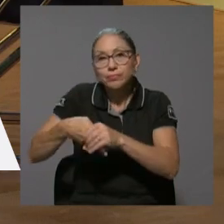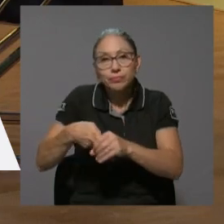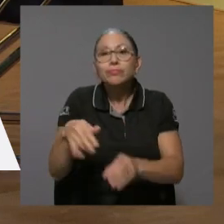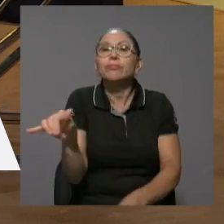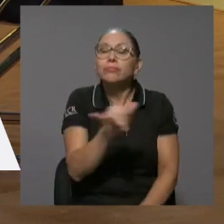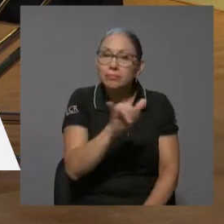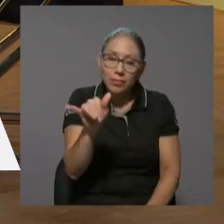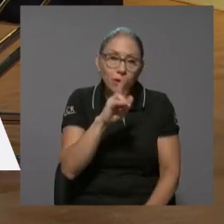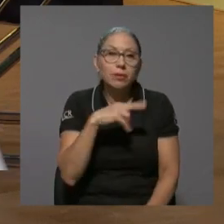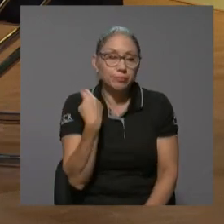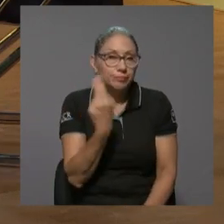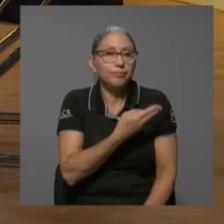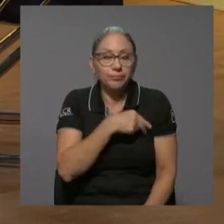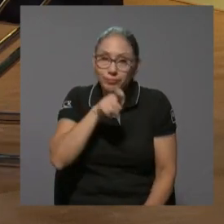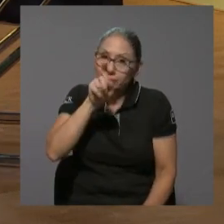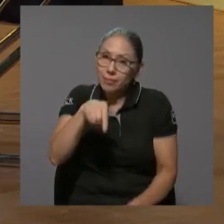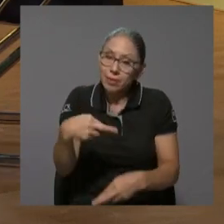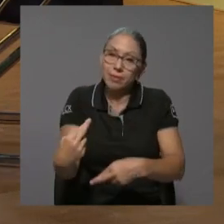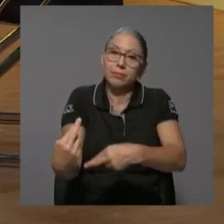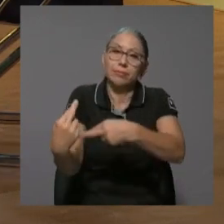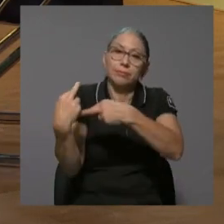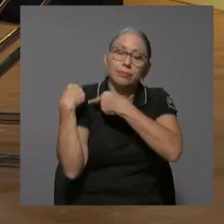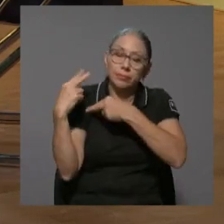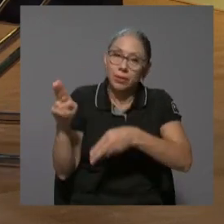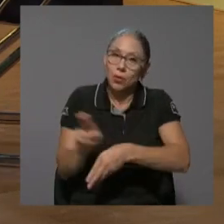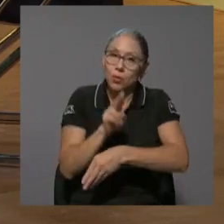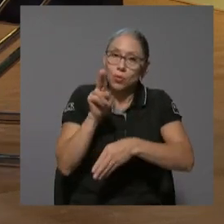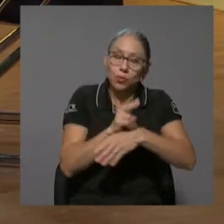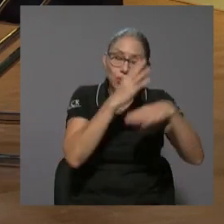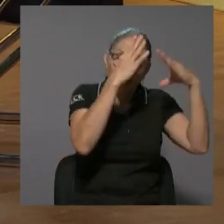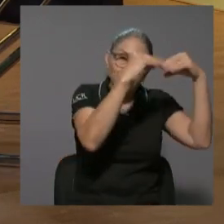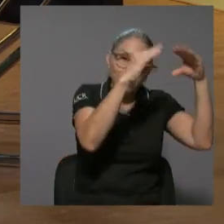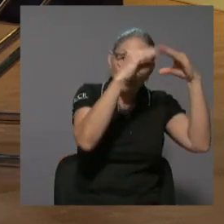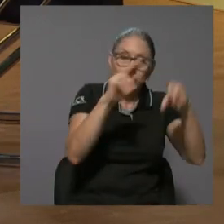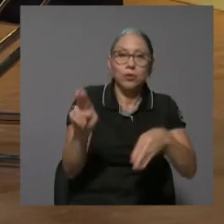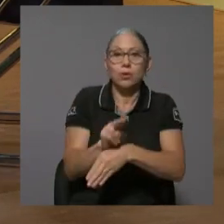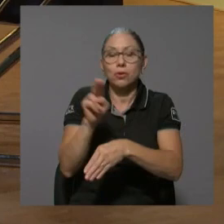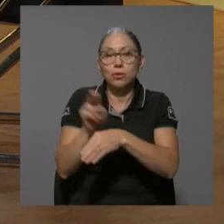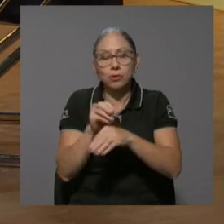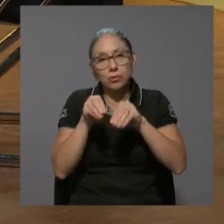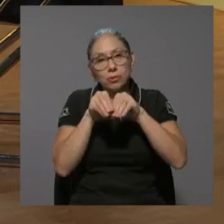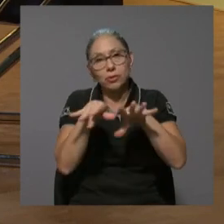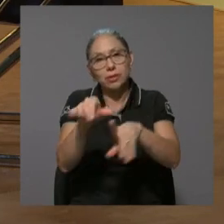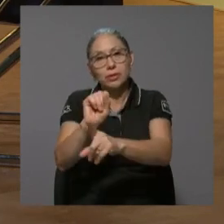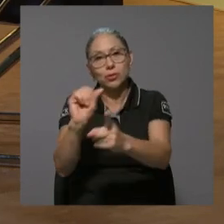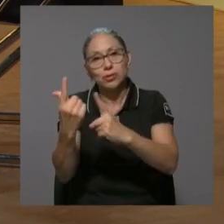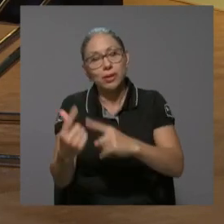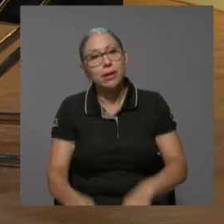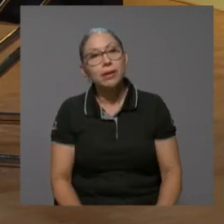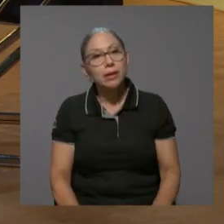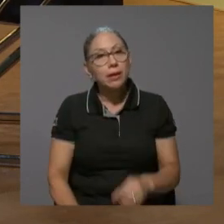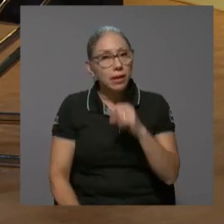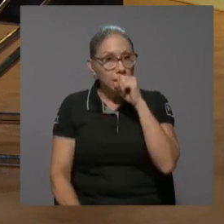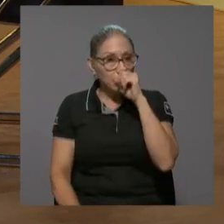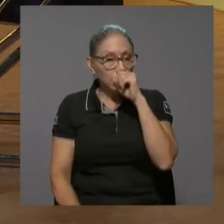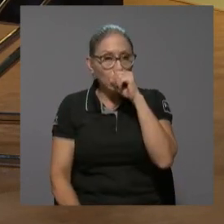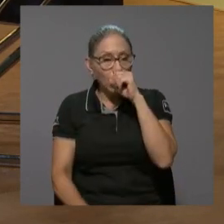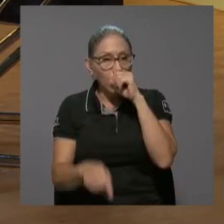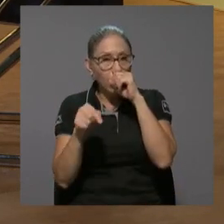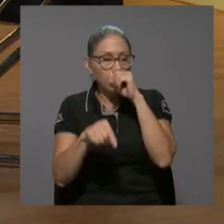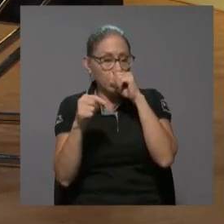ser responsables sobre el uso de la información y de las redes sociales. Total. Esa era la idea que